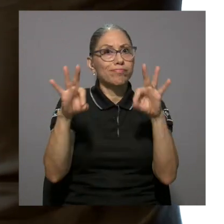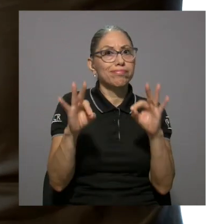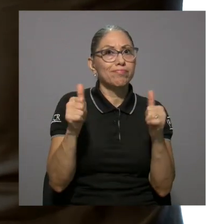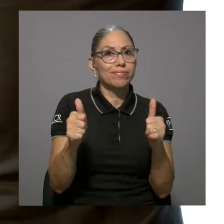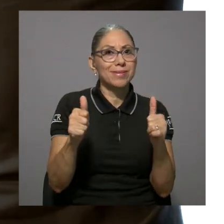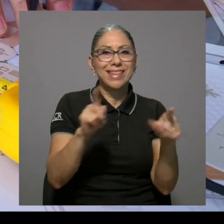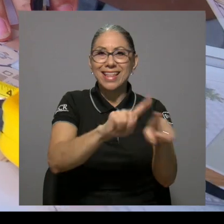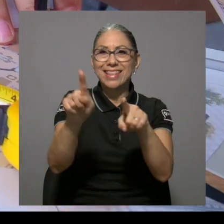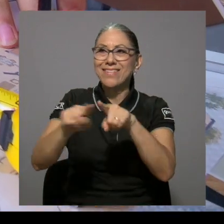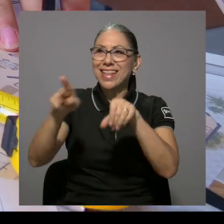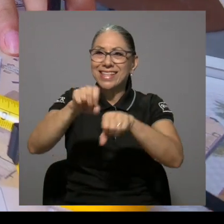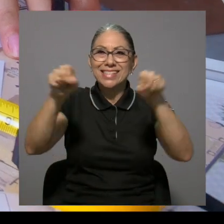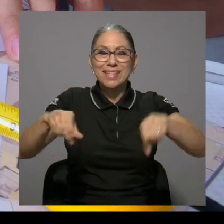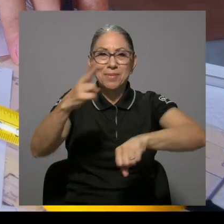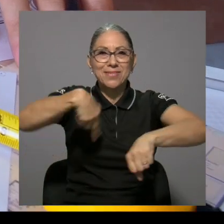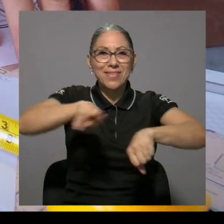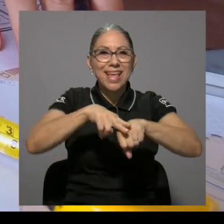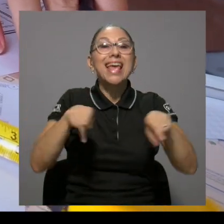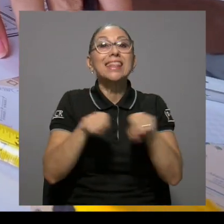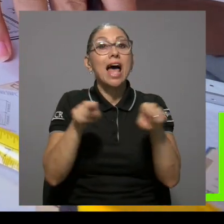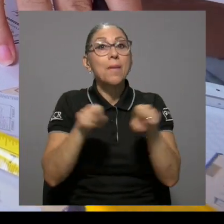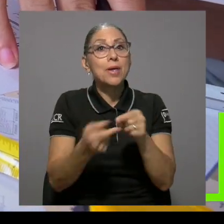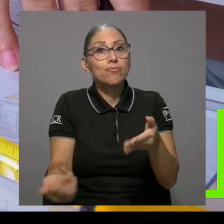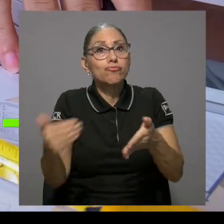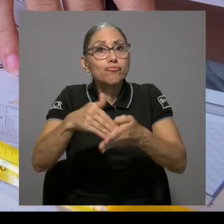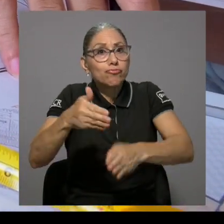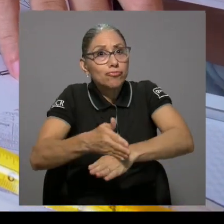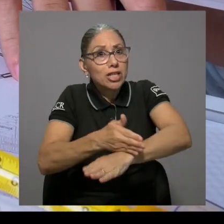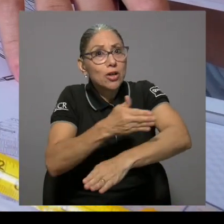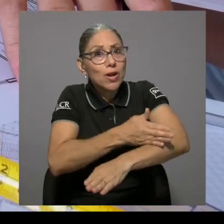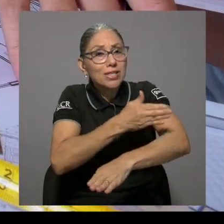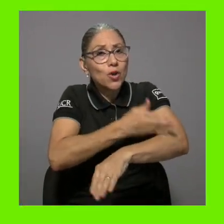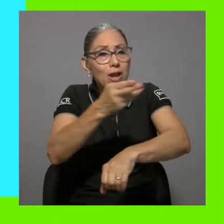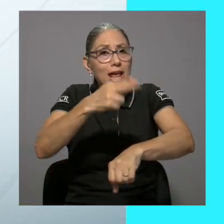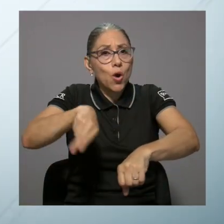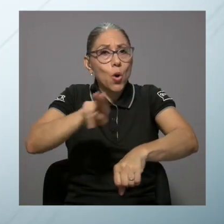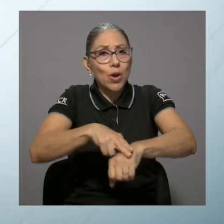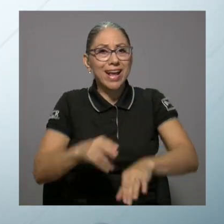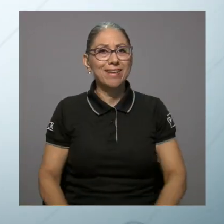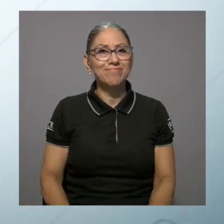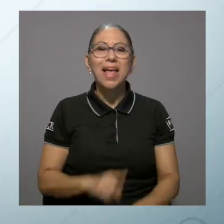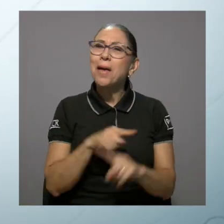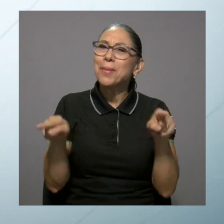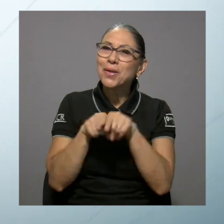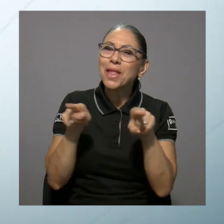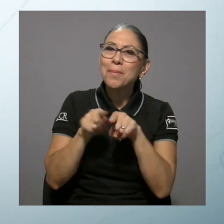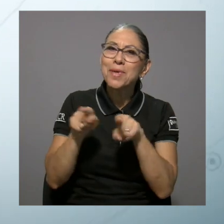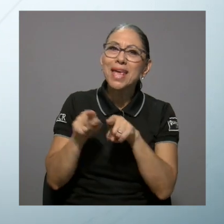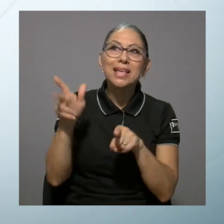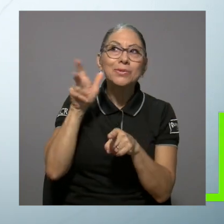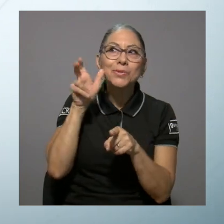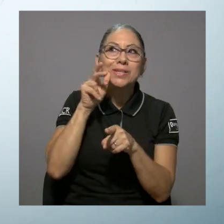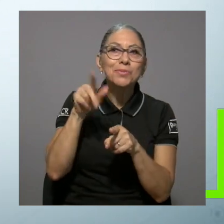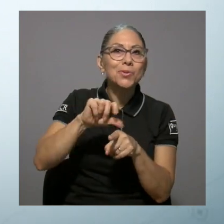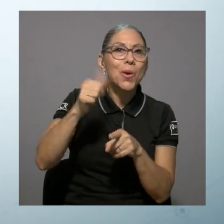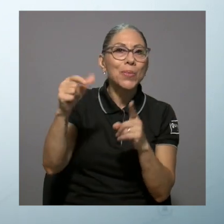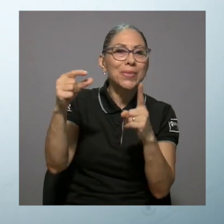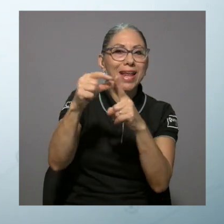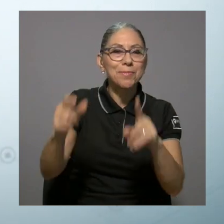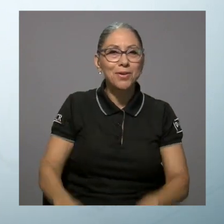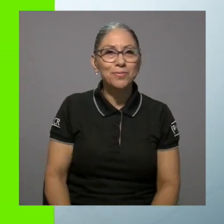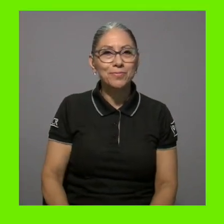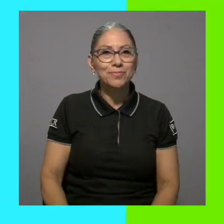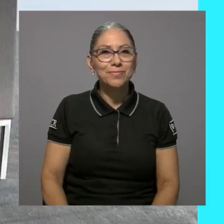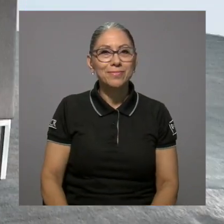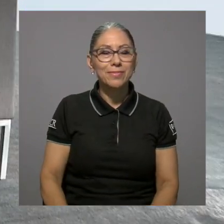los ecosistemas, así como la restauración ecológica. Pero también se utilizó el siguiente término.